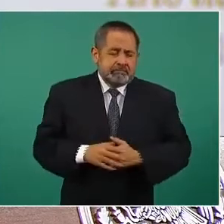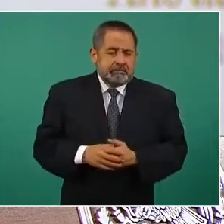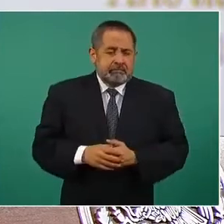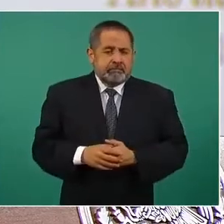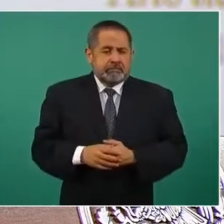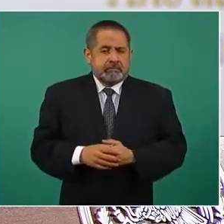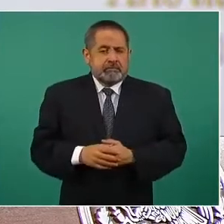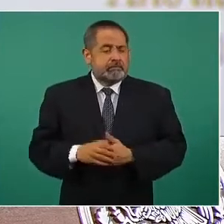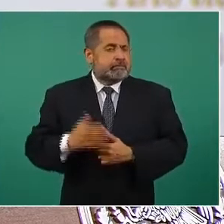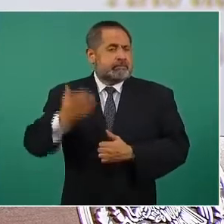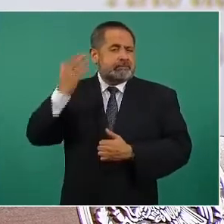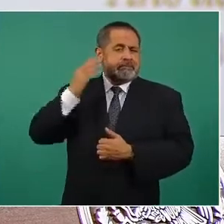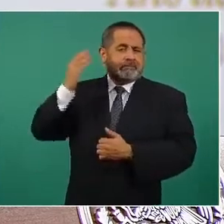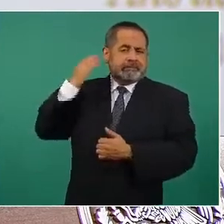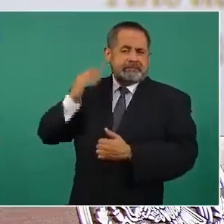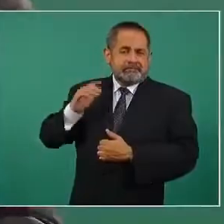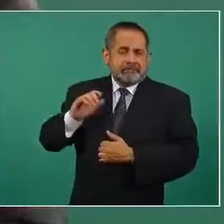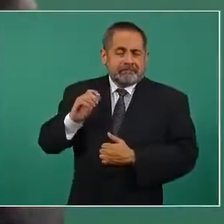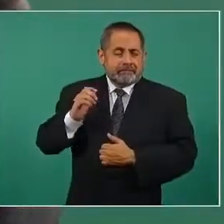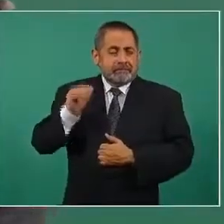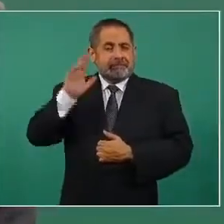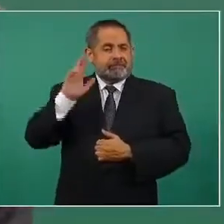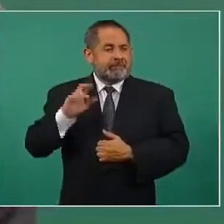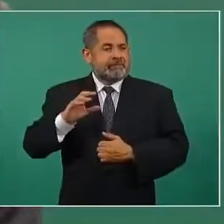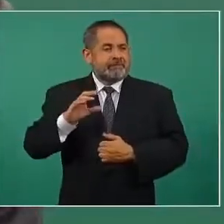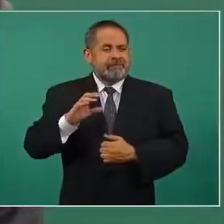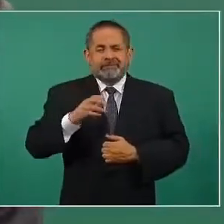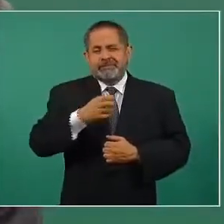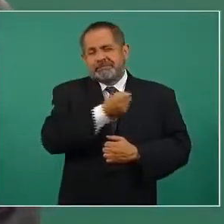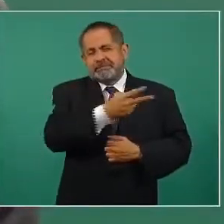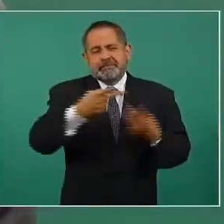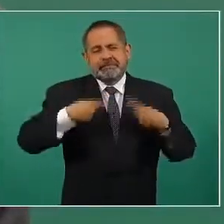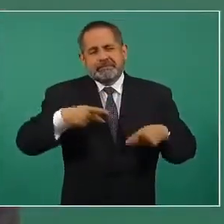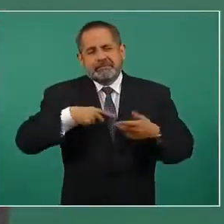habían candidatos que hacían campañas,